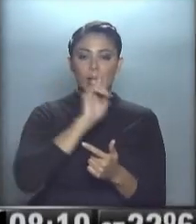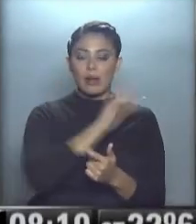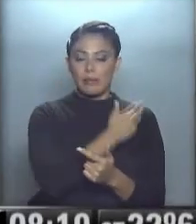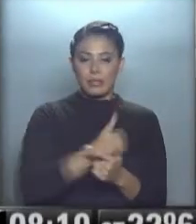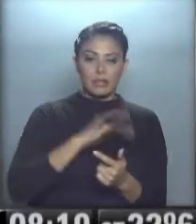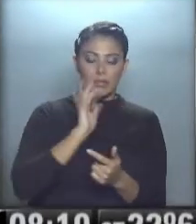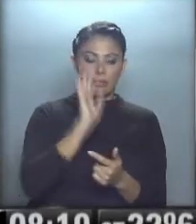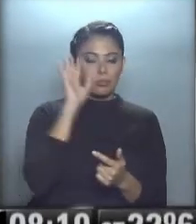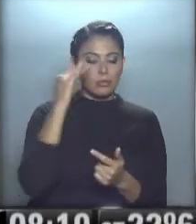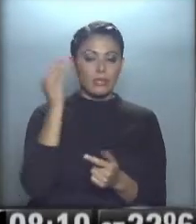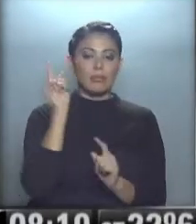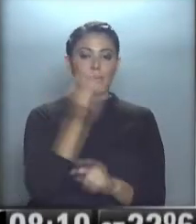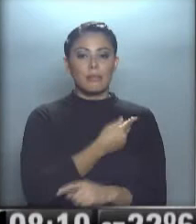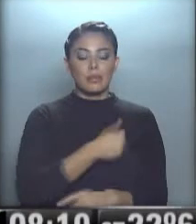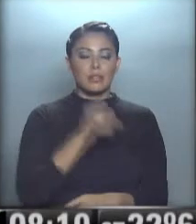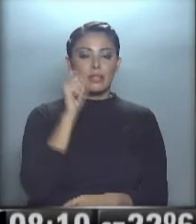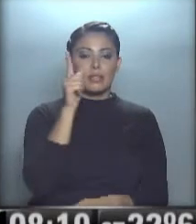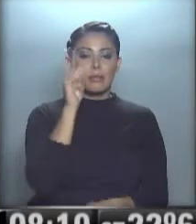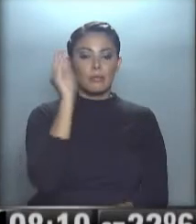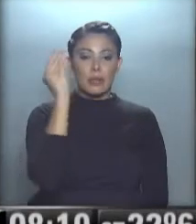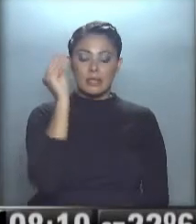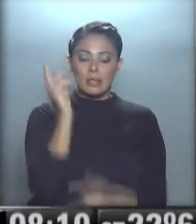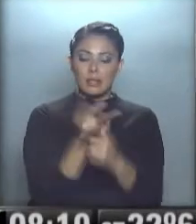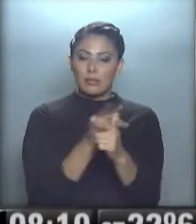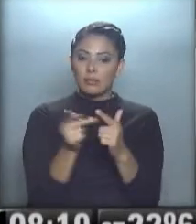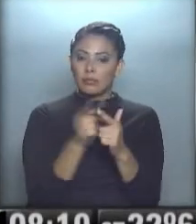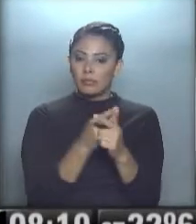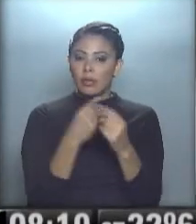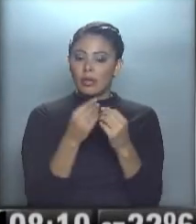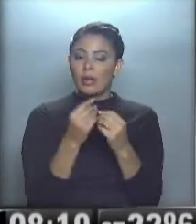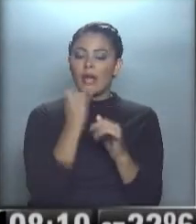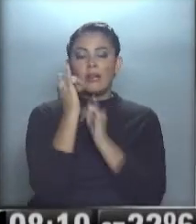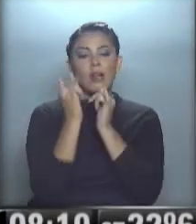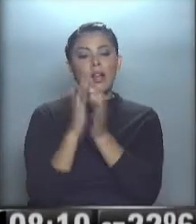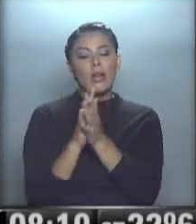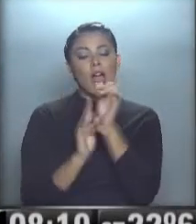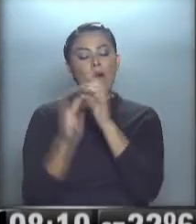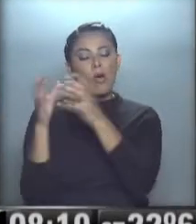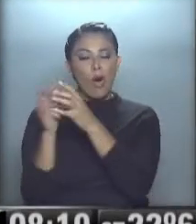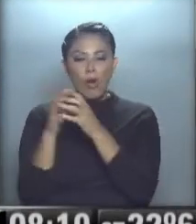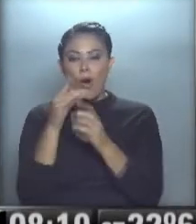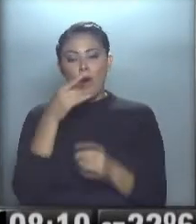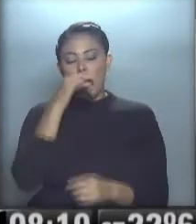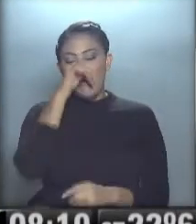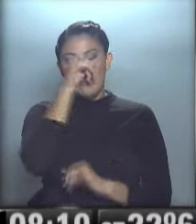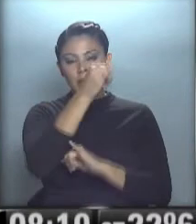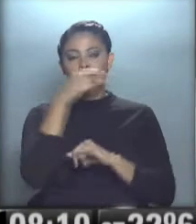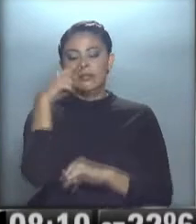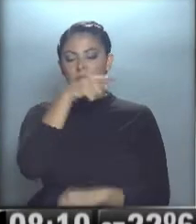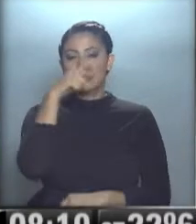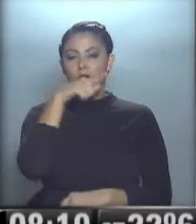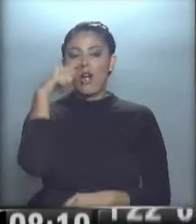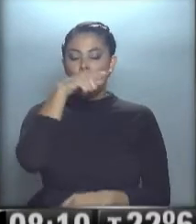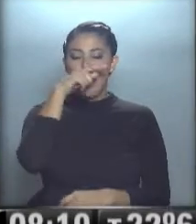y Dilma Rousseff ha sido precisamente los ataques especulativos que sufren los países